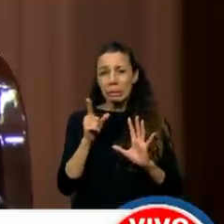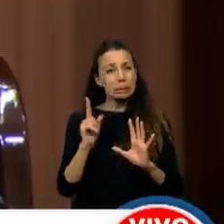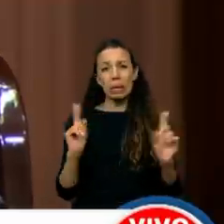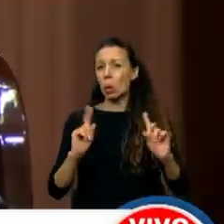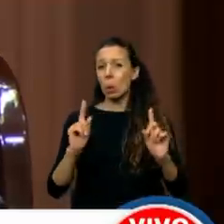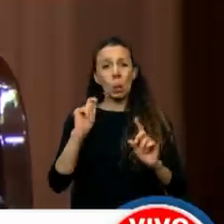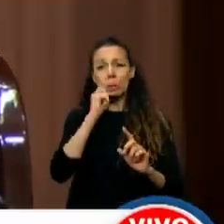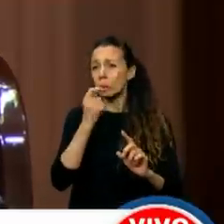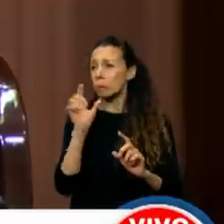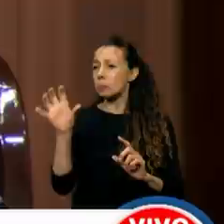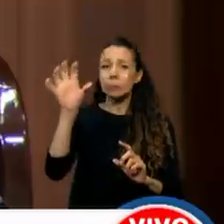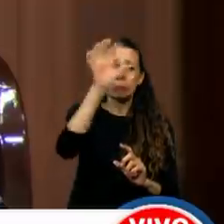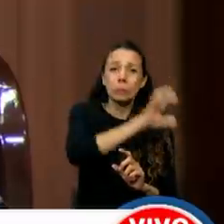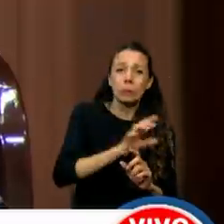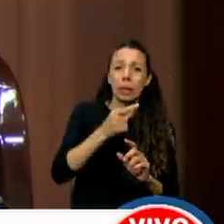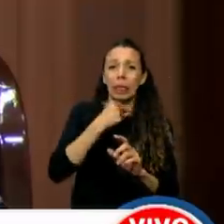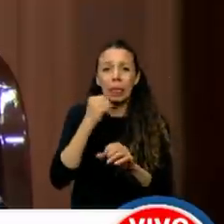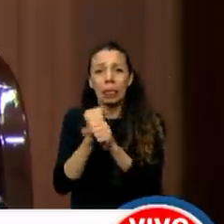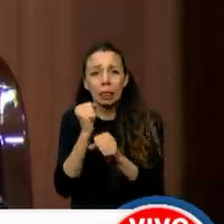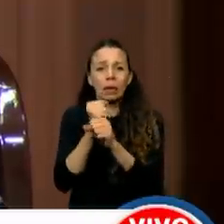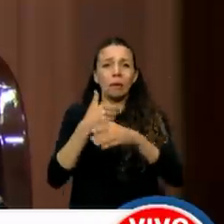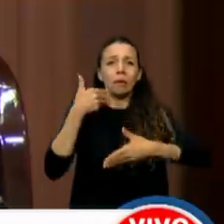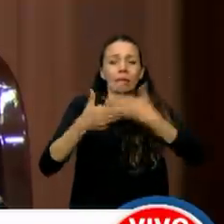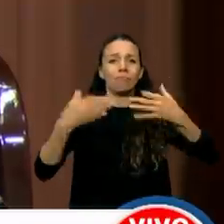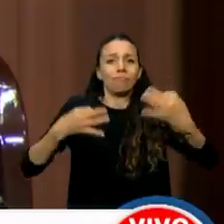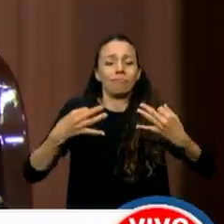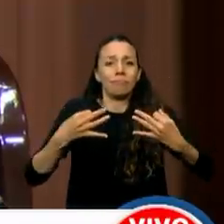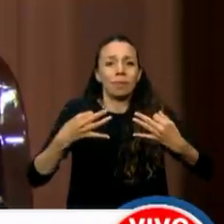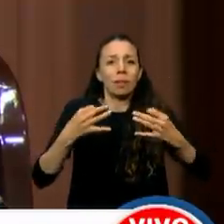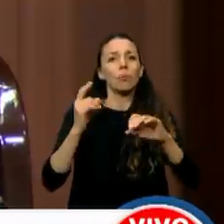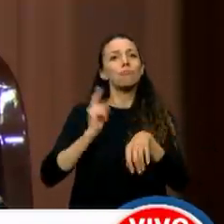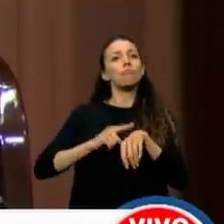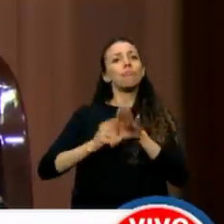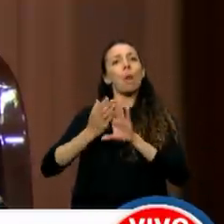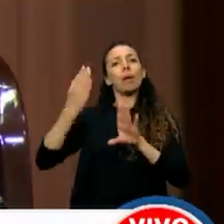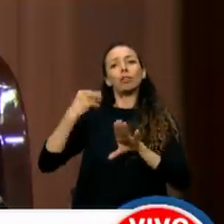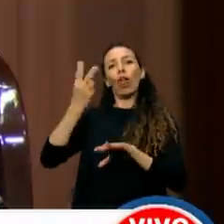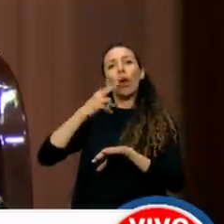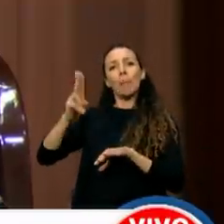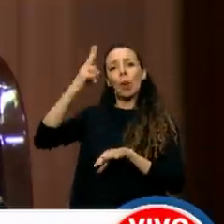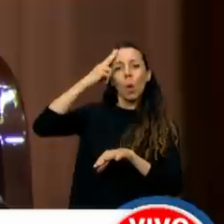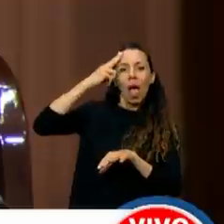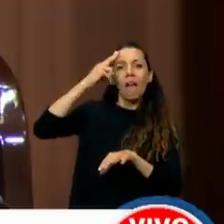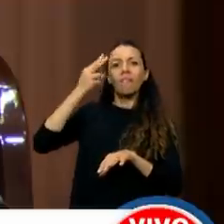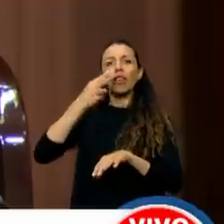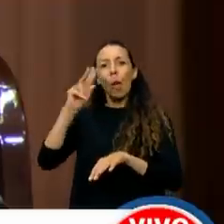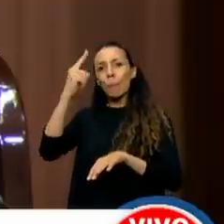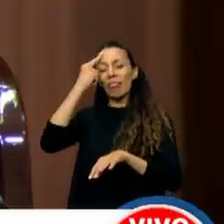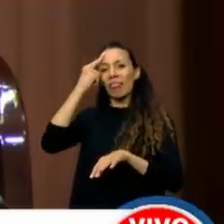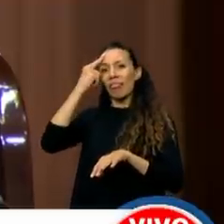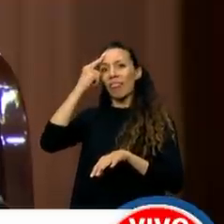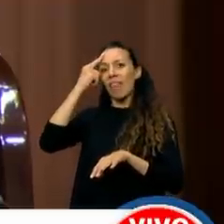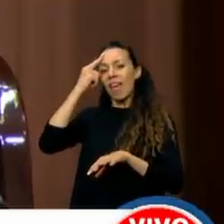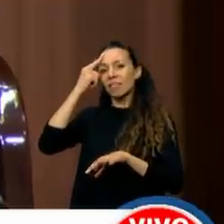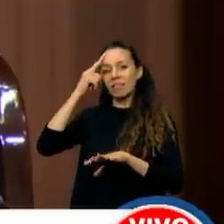están gestionando de buena fe cuando ganaron en allá de por el 2009 en el año 2010 el grupo deja